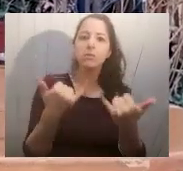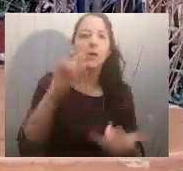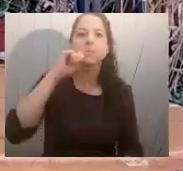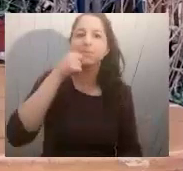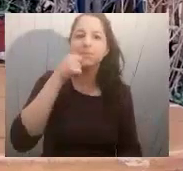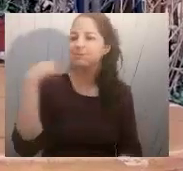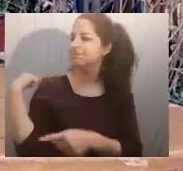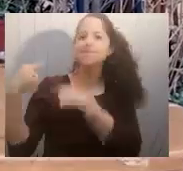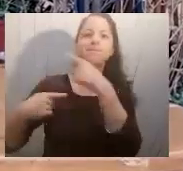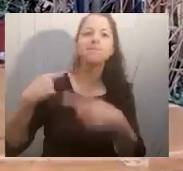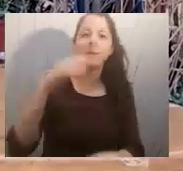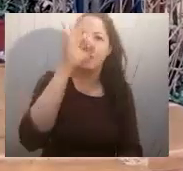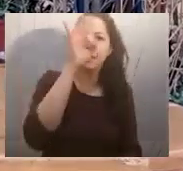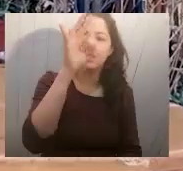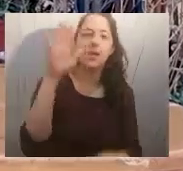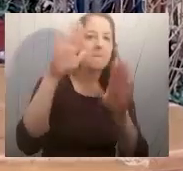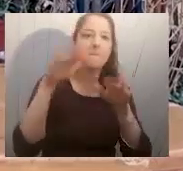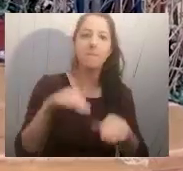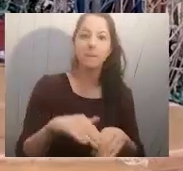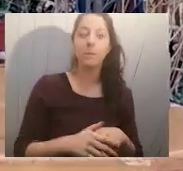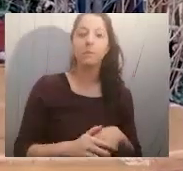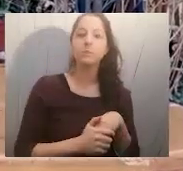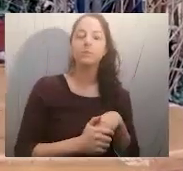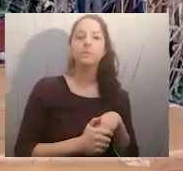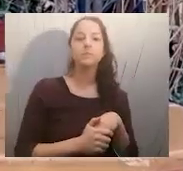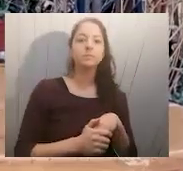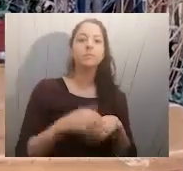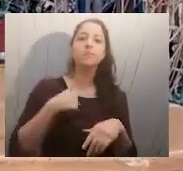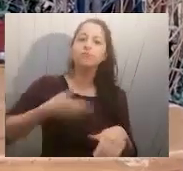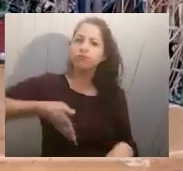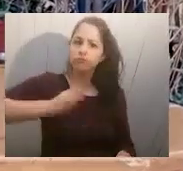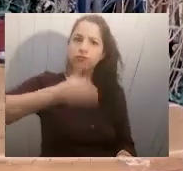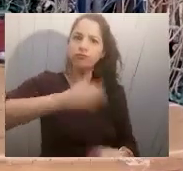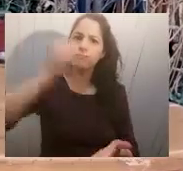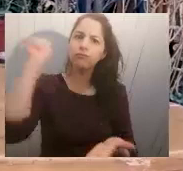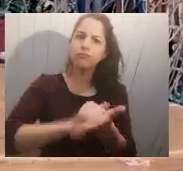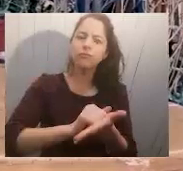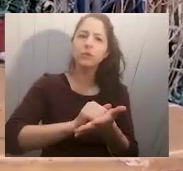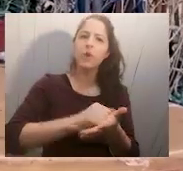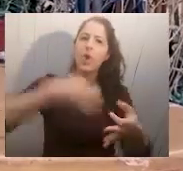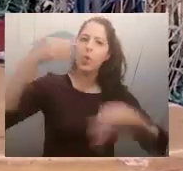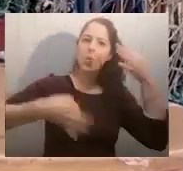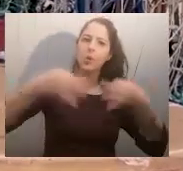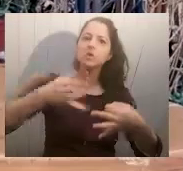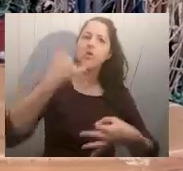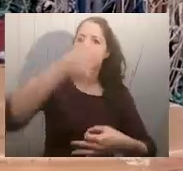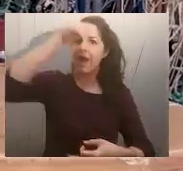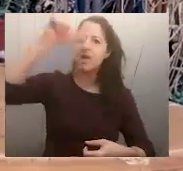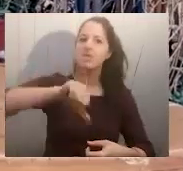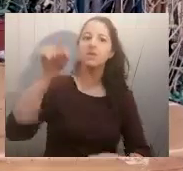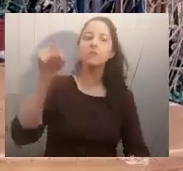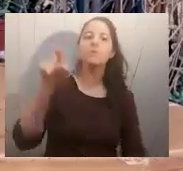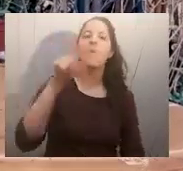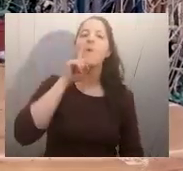dictadura. Seguimos exigiendo juicio y castigo. Seguimos preguntándonos, ¿quién disparó a